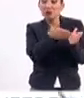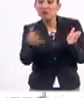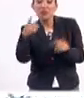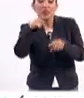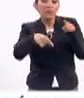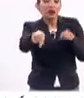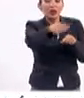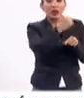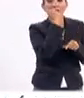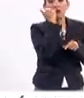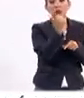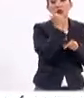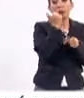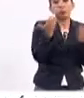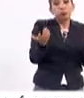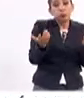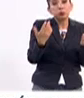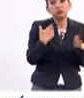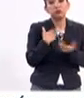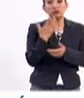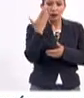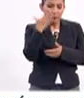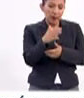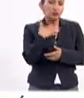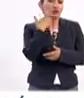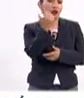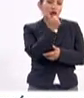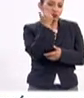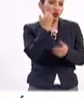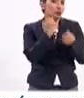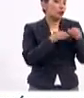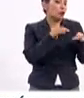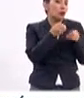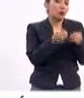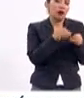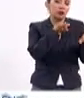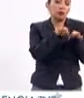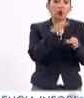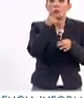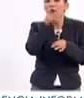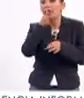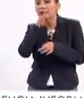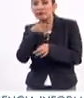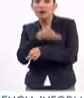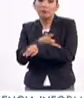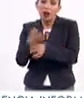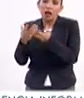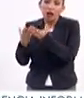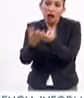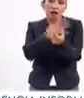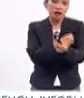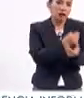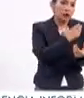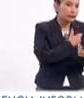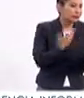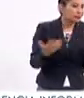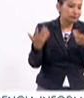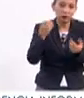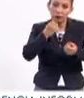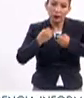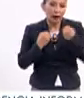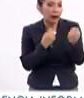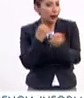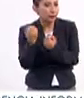de los estudiantes. Los estudiantes sabemos que trabajan, que son padres de familia también, hijos a la vez, entonces